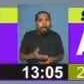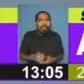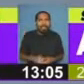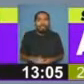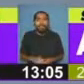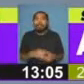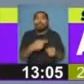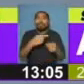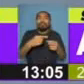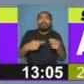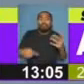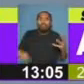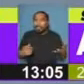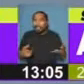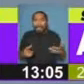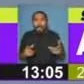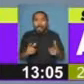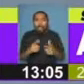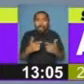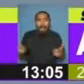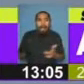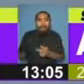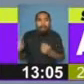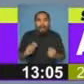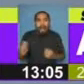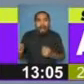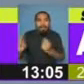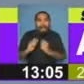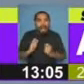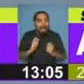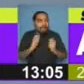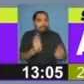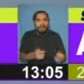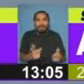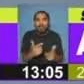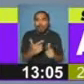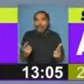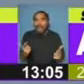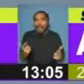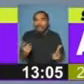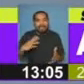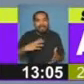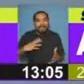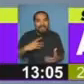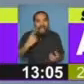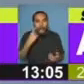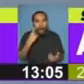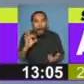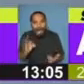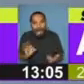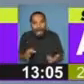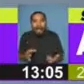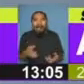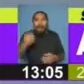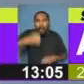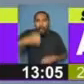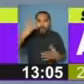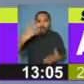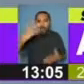productos, no quieren entregar productos hasta que no se defina cuál va a ser el precio que van a recibir por los productos. ¿No están